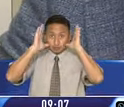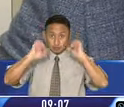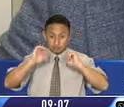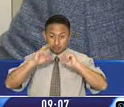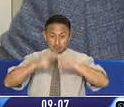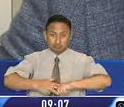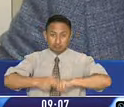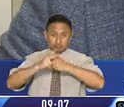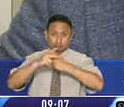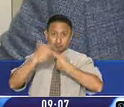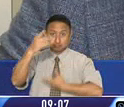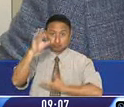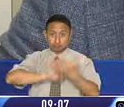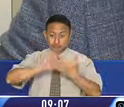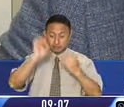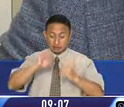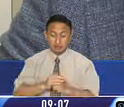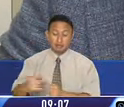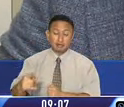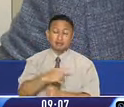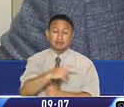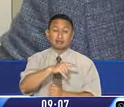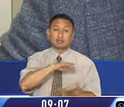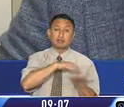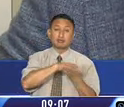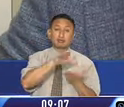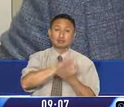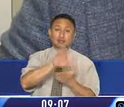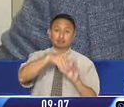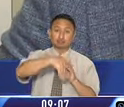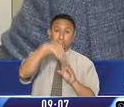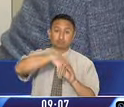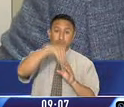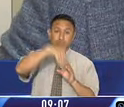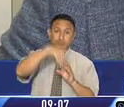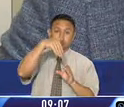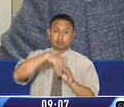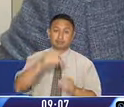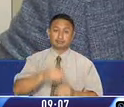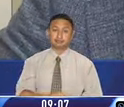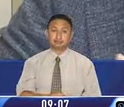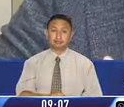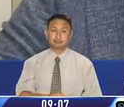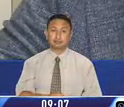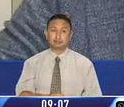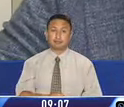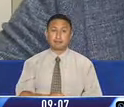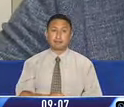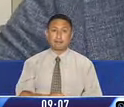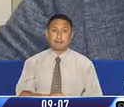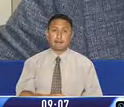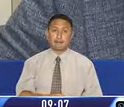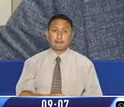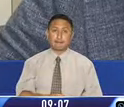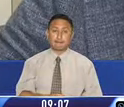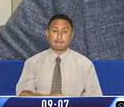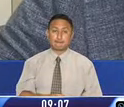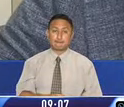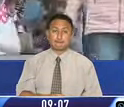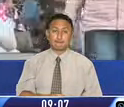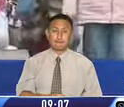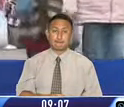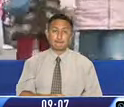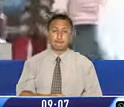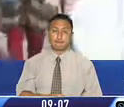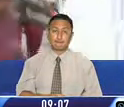ya estará el listado definitivo para que procedan con la impresión de las papeletas.